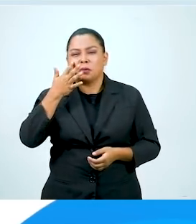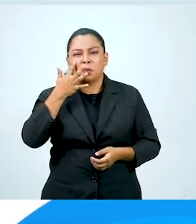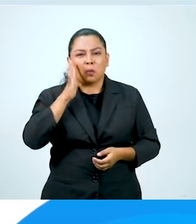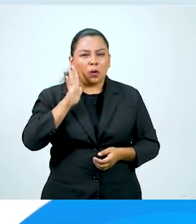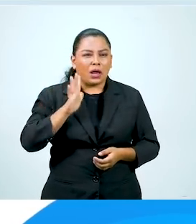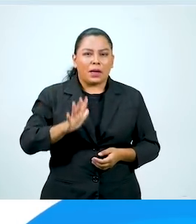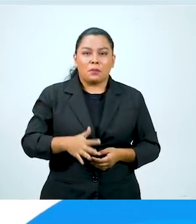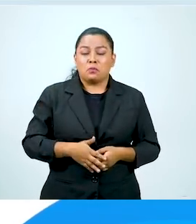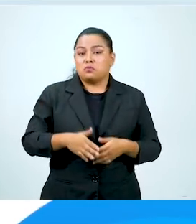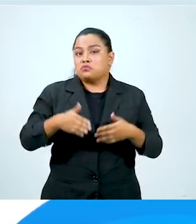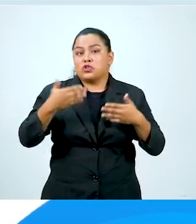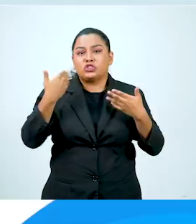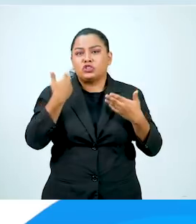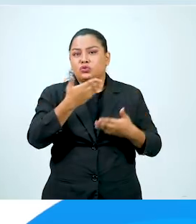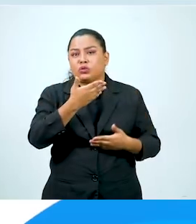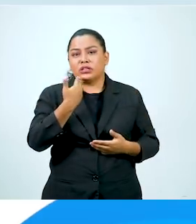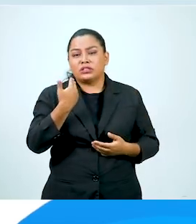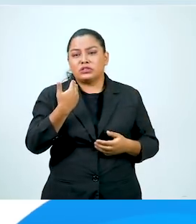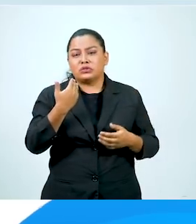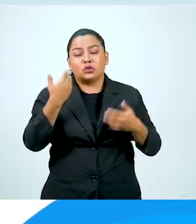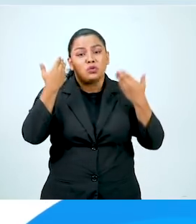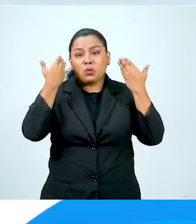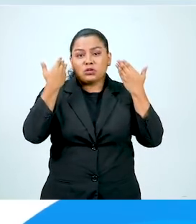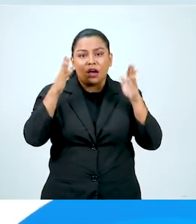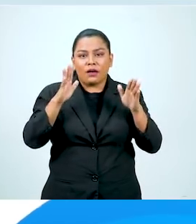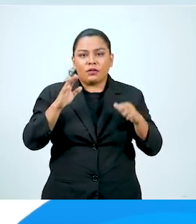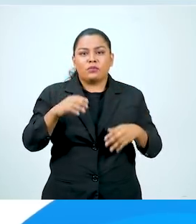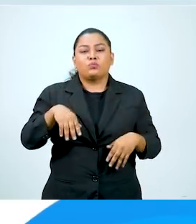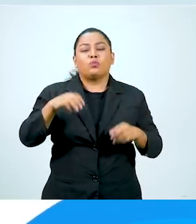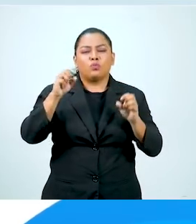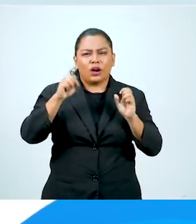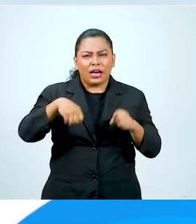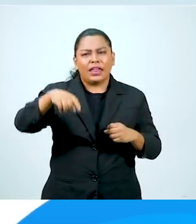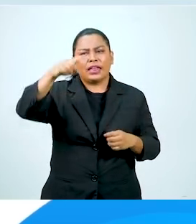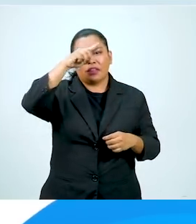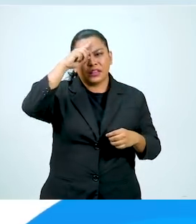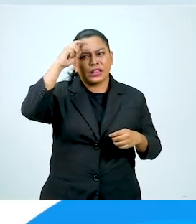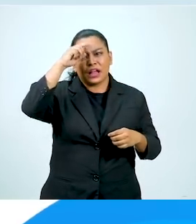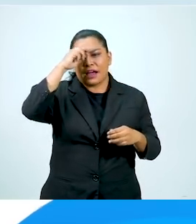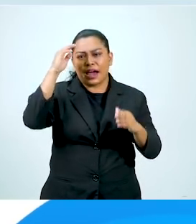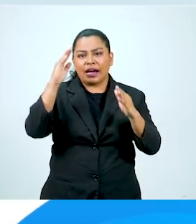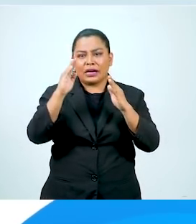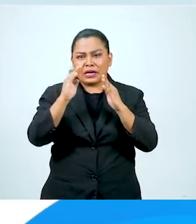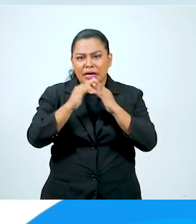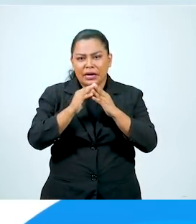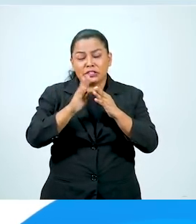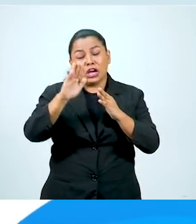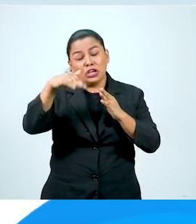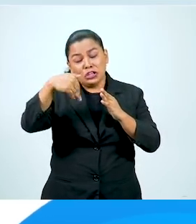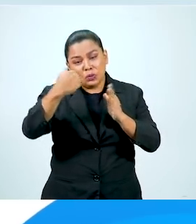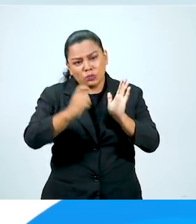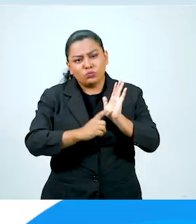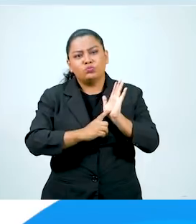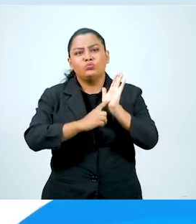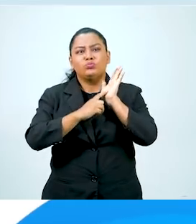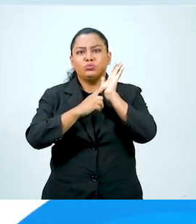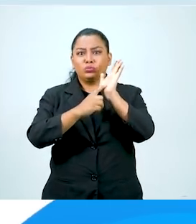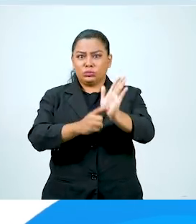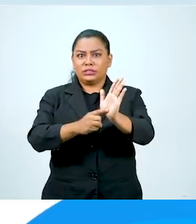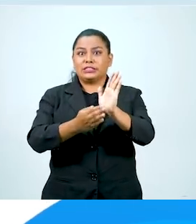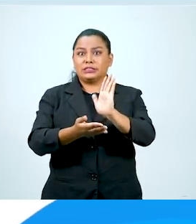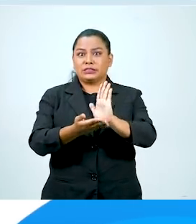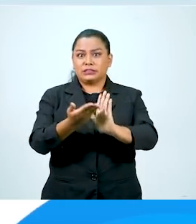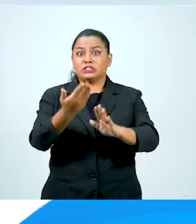alguna circunstancia, deben trabajar las actividades desde casa, presenten evidencias del desarrollo de las